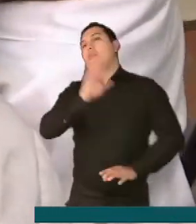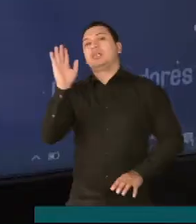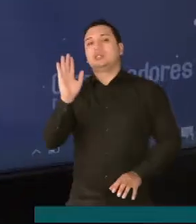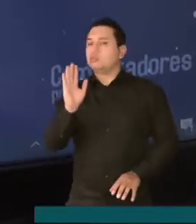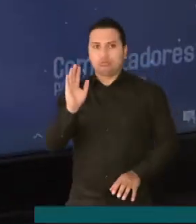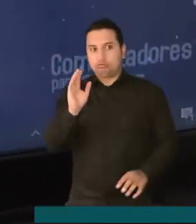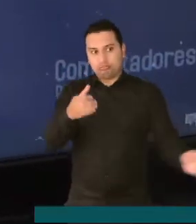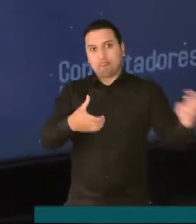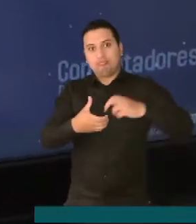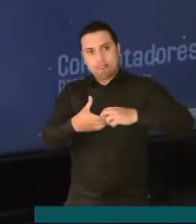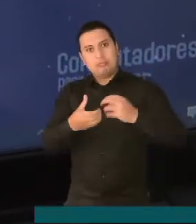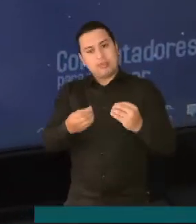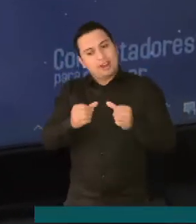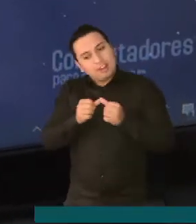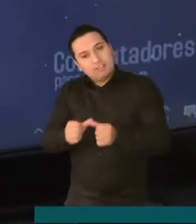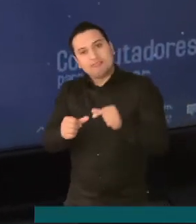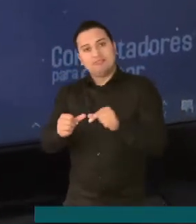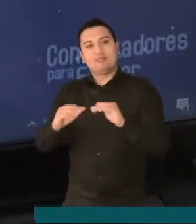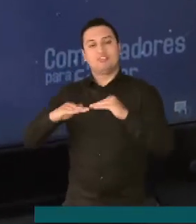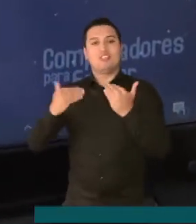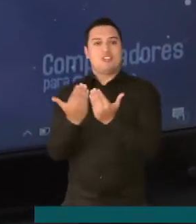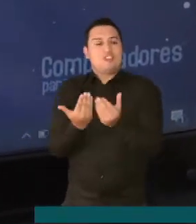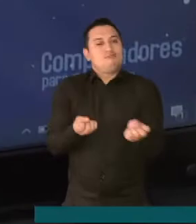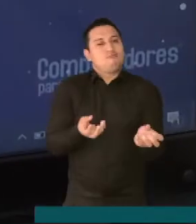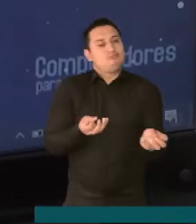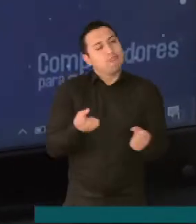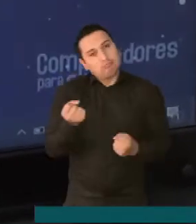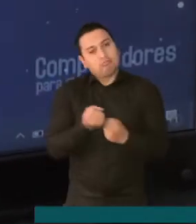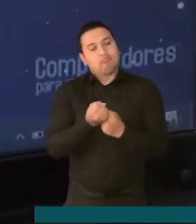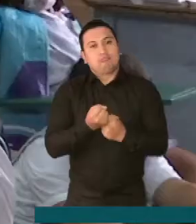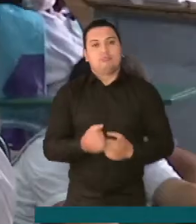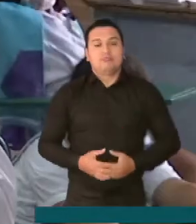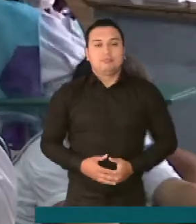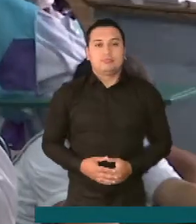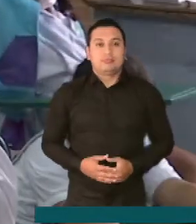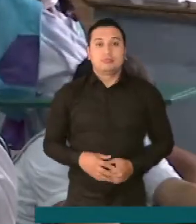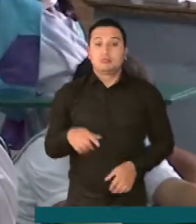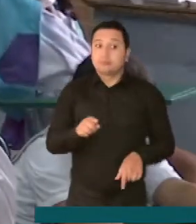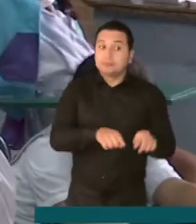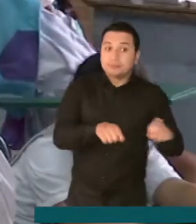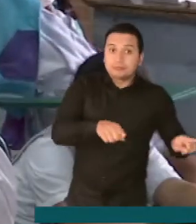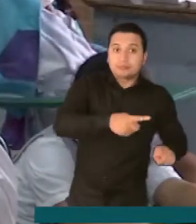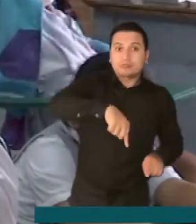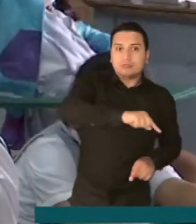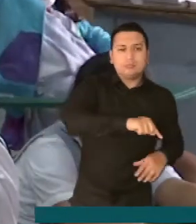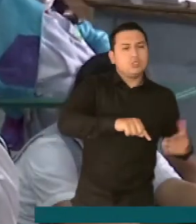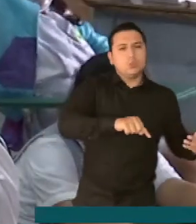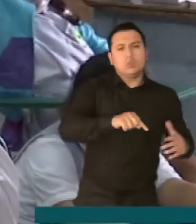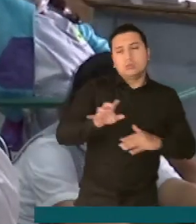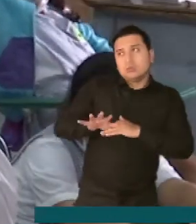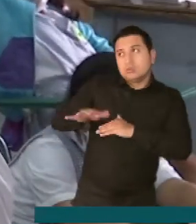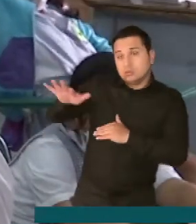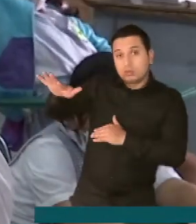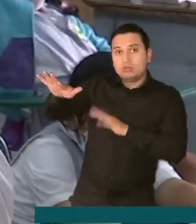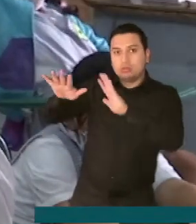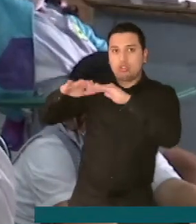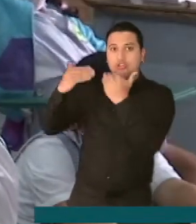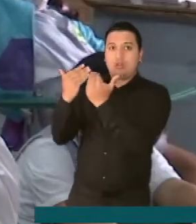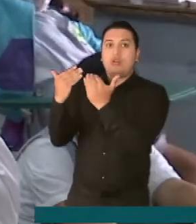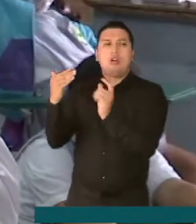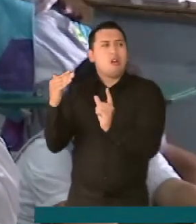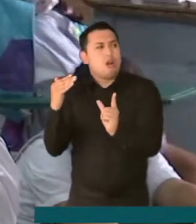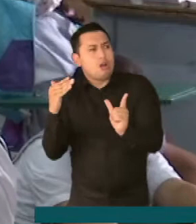que se afiancen con su centro educativo. Estos chicos vienen caminando algunos de muy lejos, de fincas muy